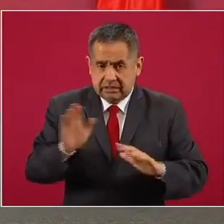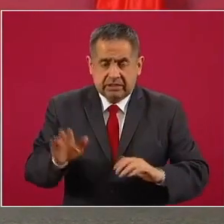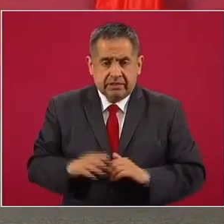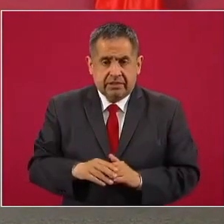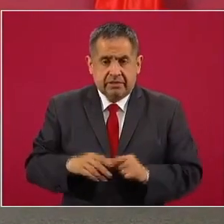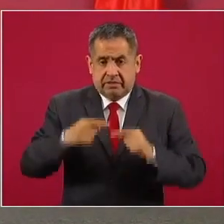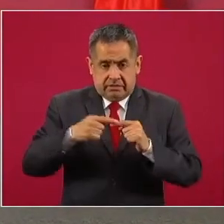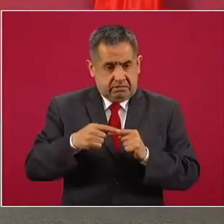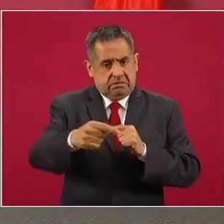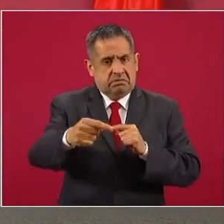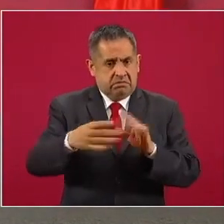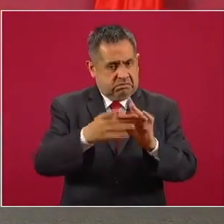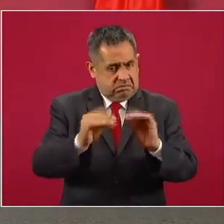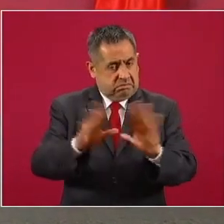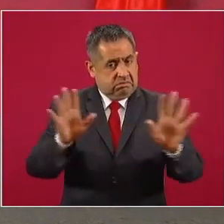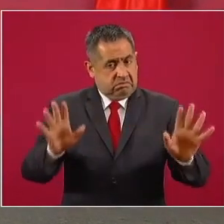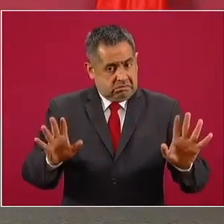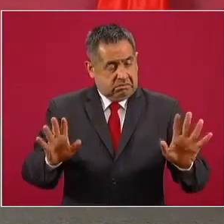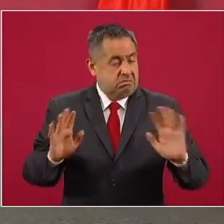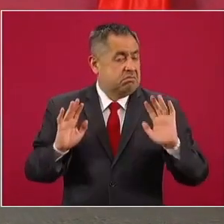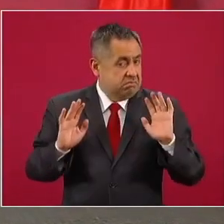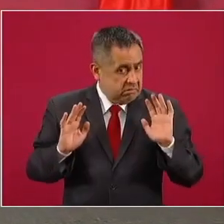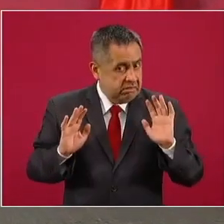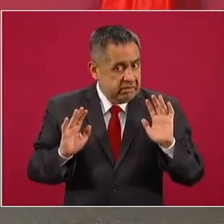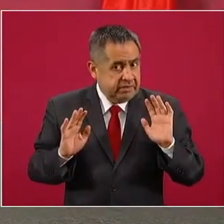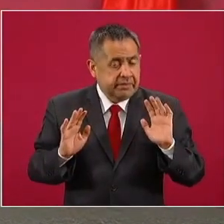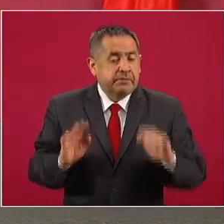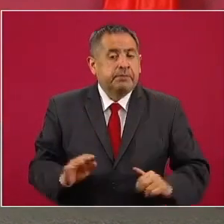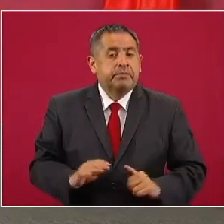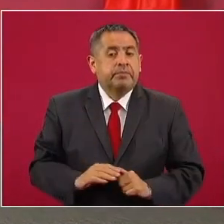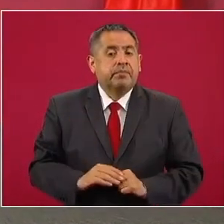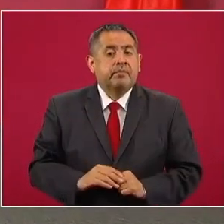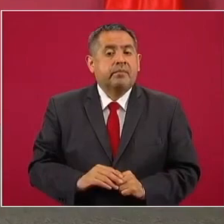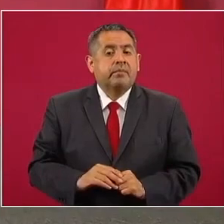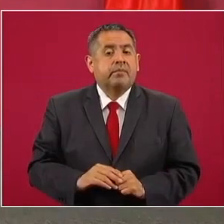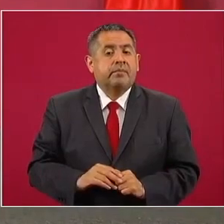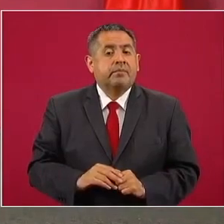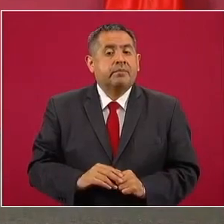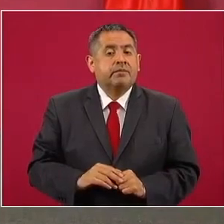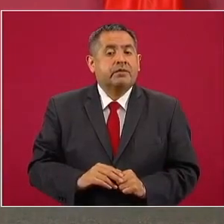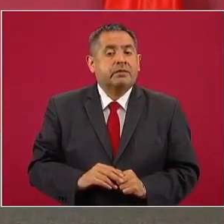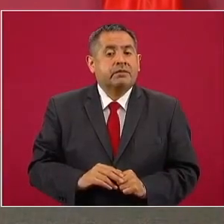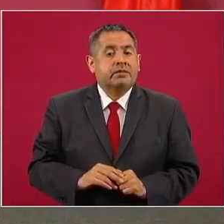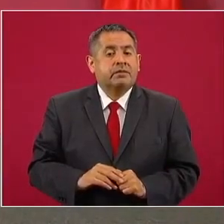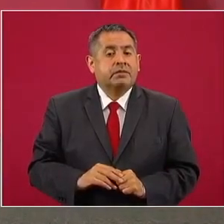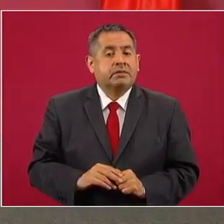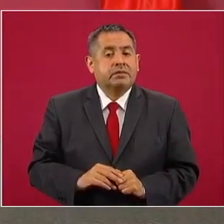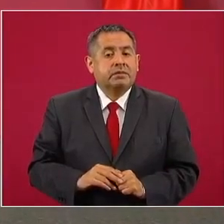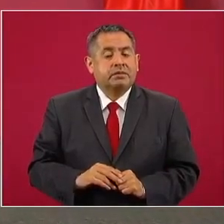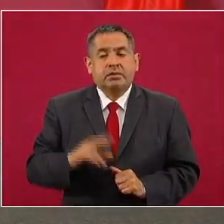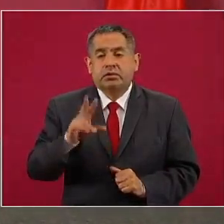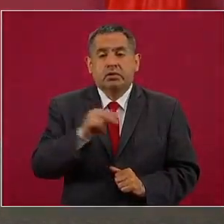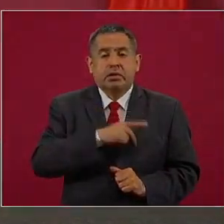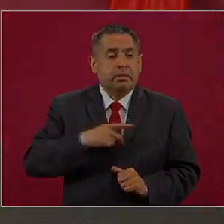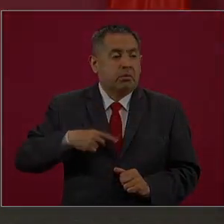de aquí para allá, es decir, no